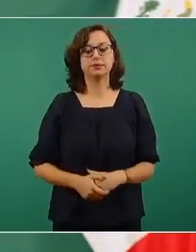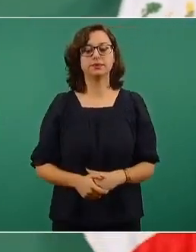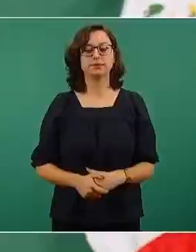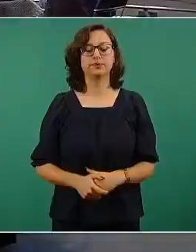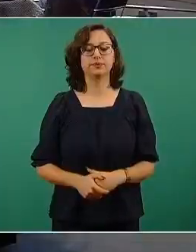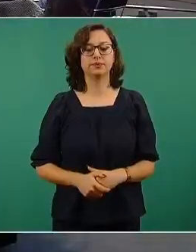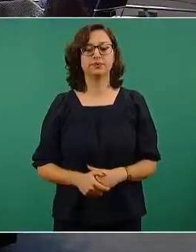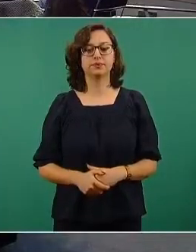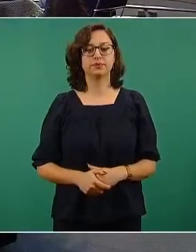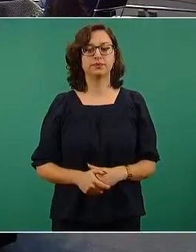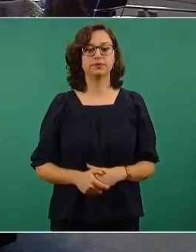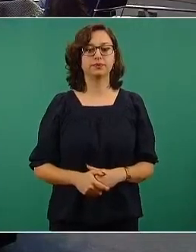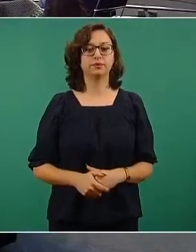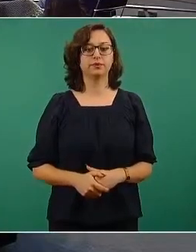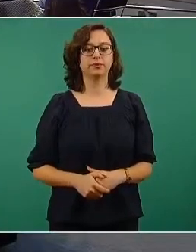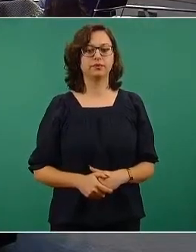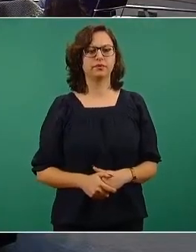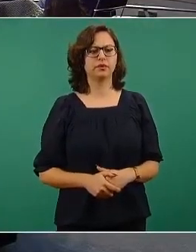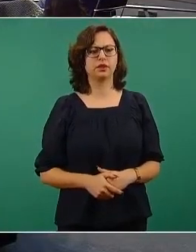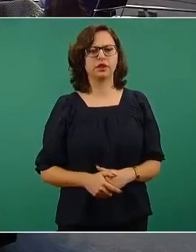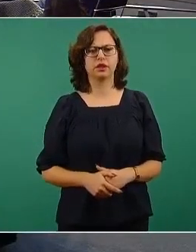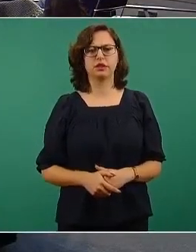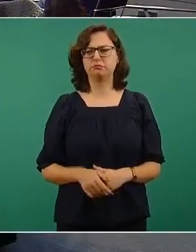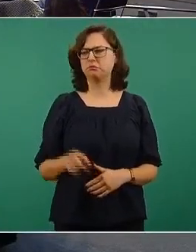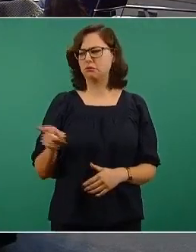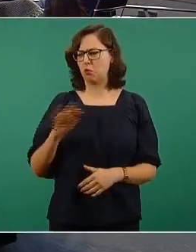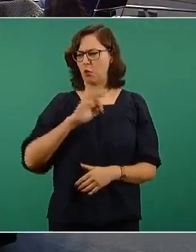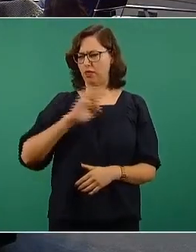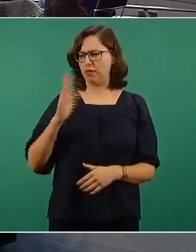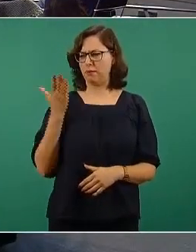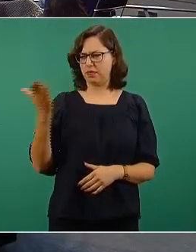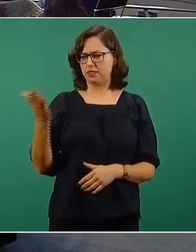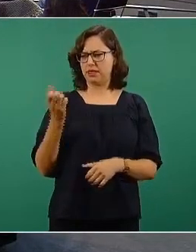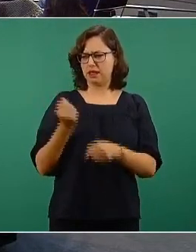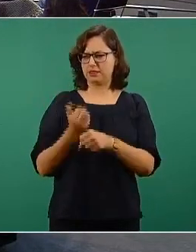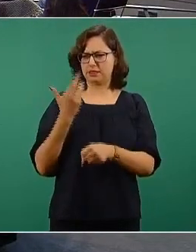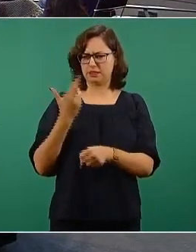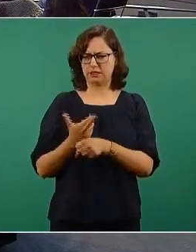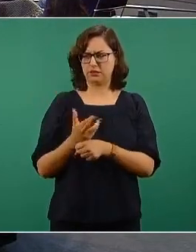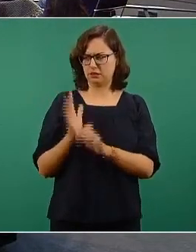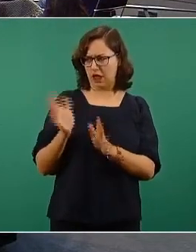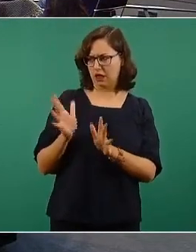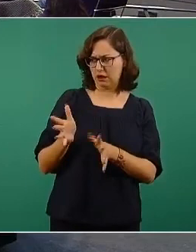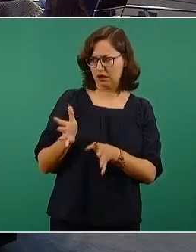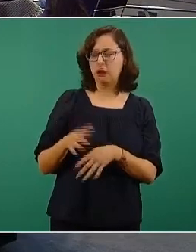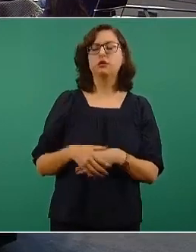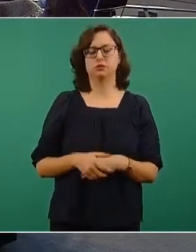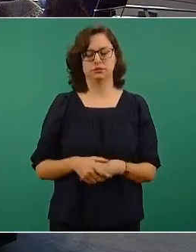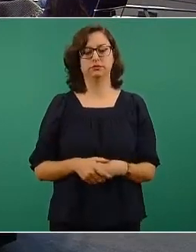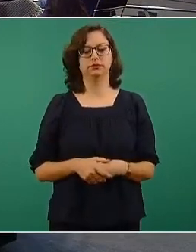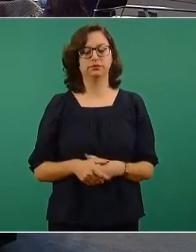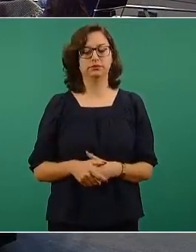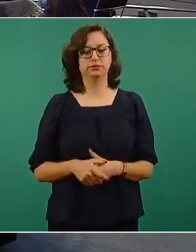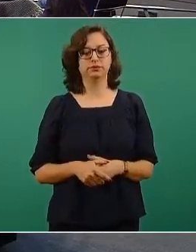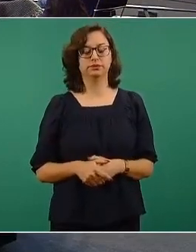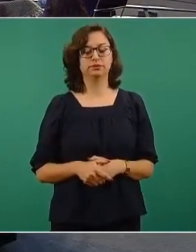A lo mejor el secretario nos envía, ya lo tiene.